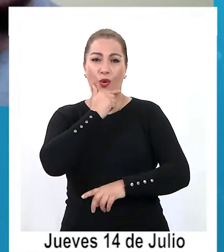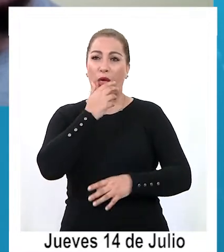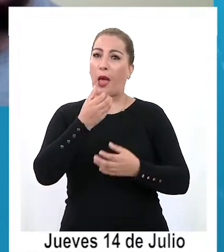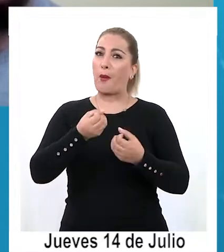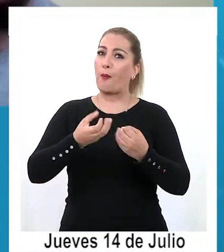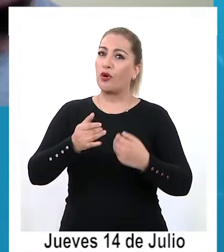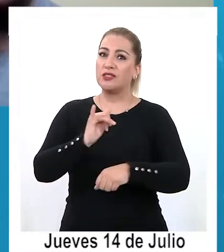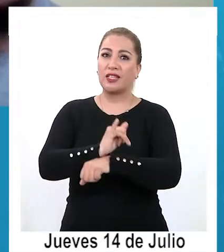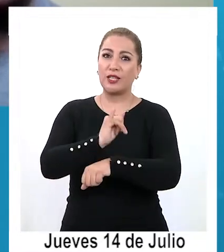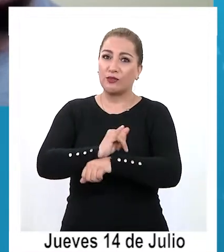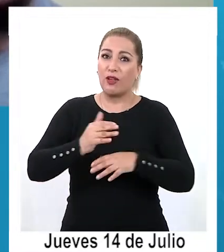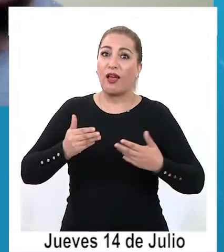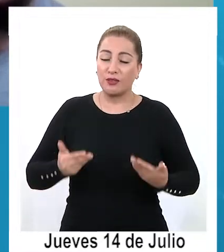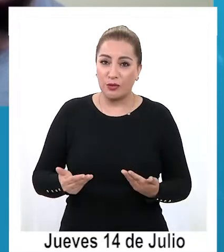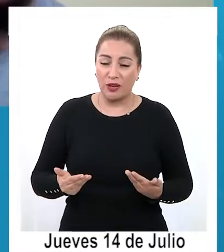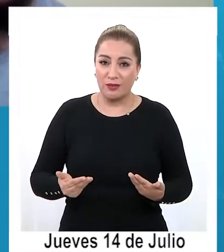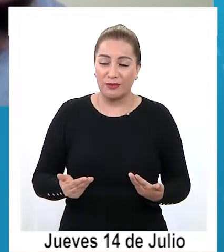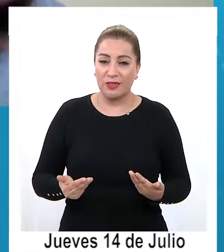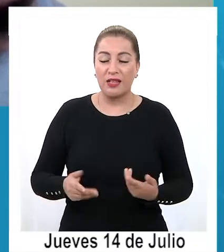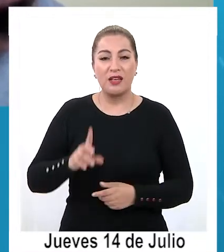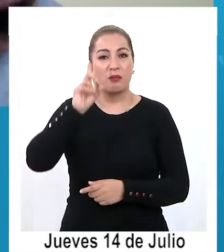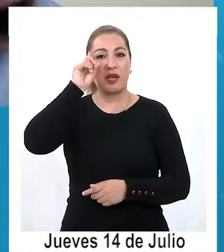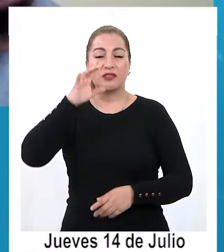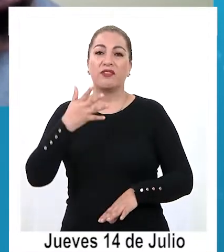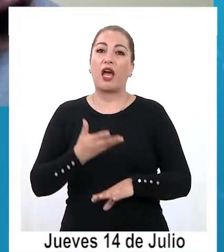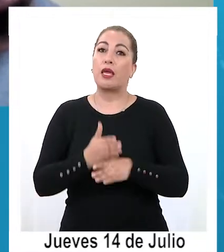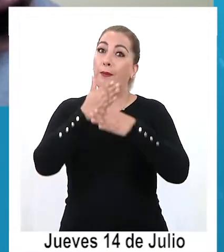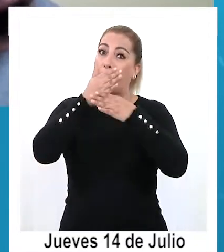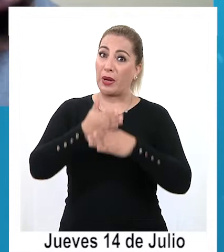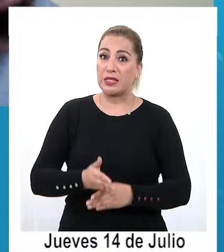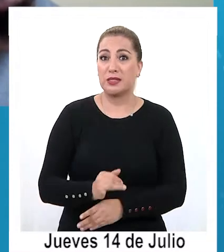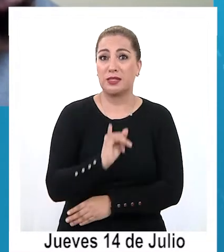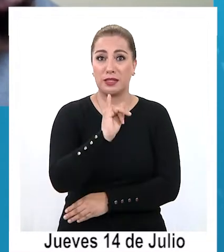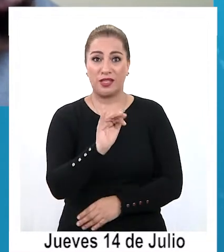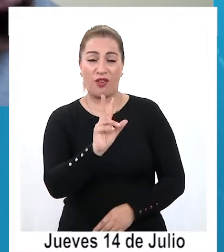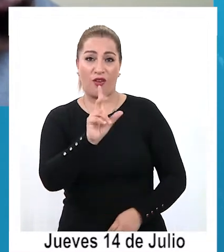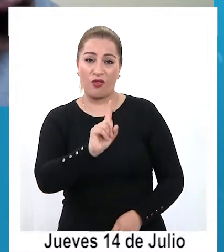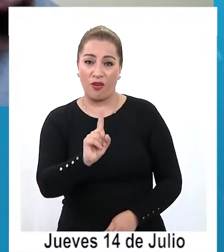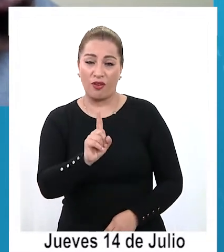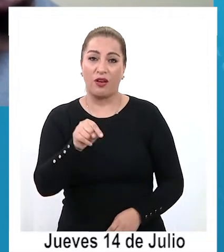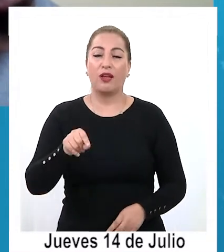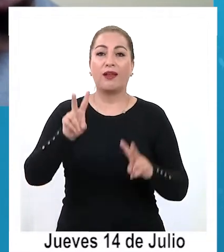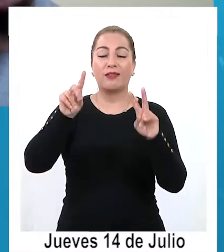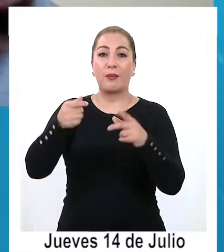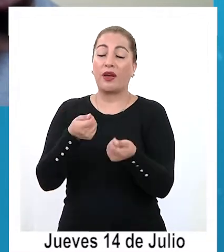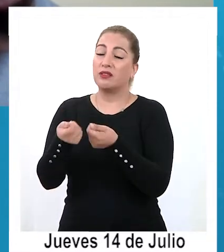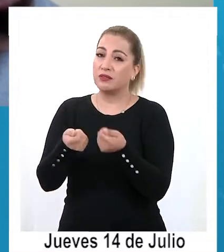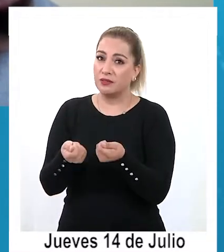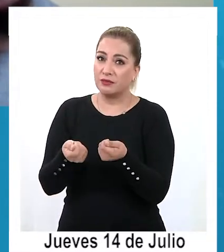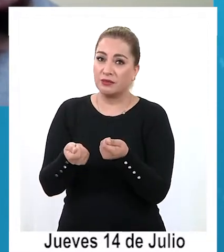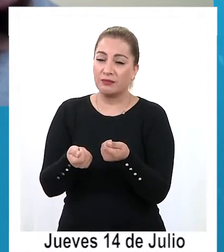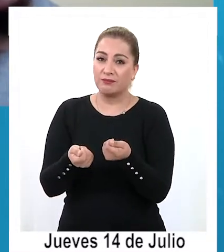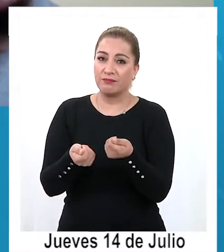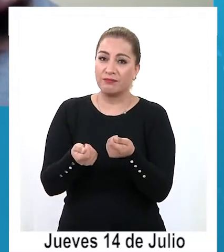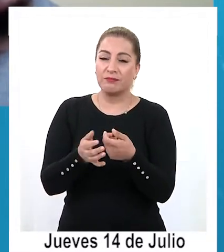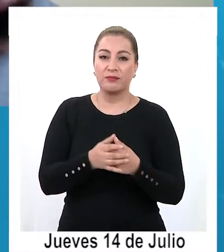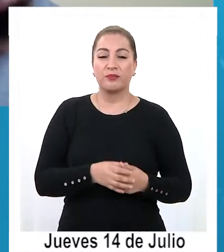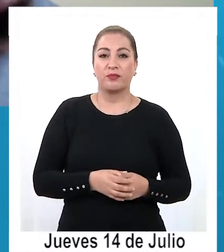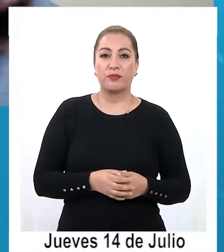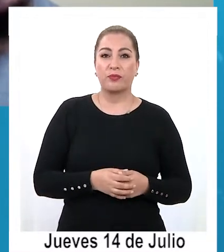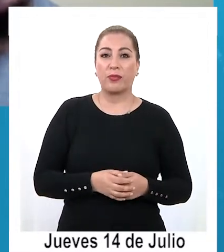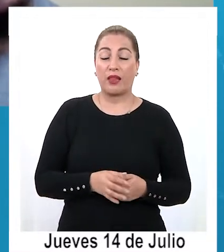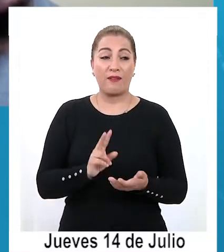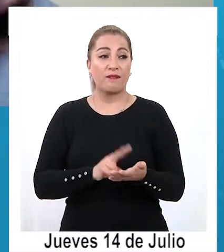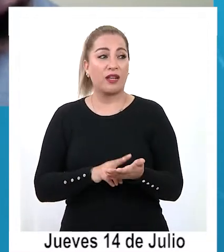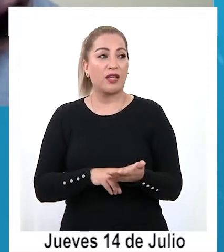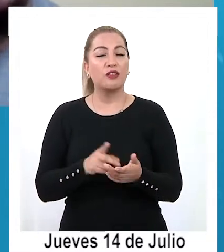muchas instituciones actuales por saber si es que van a tener permanencia o no. En el lado económico lo vemos por